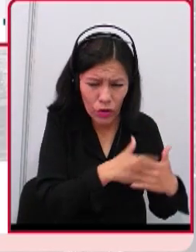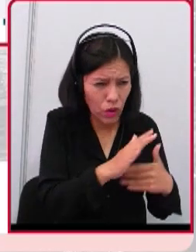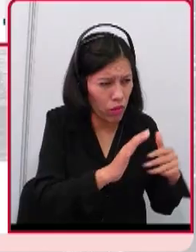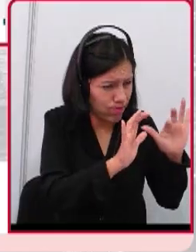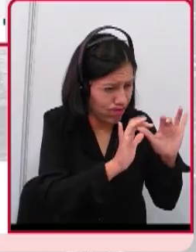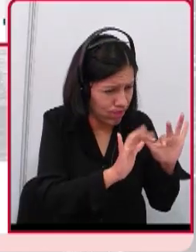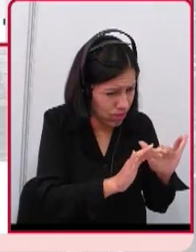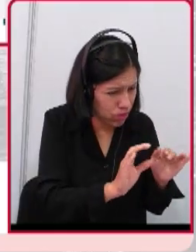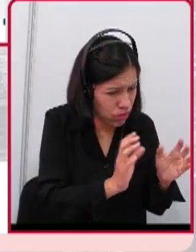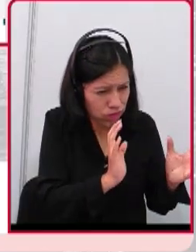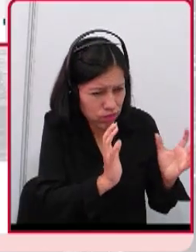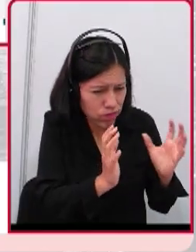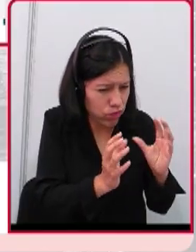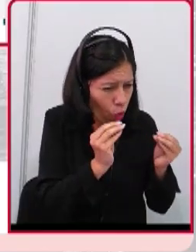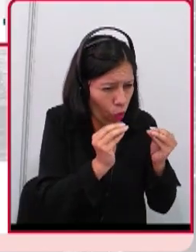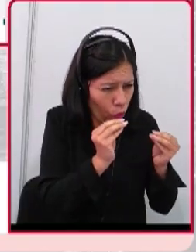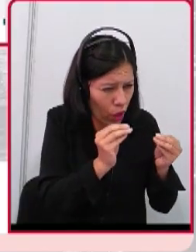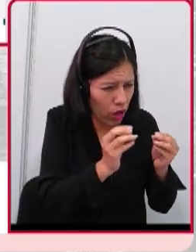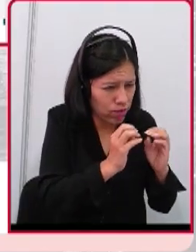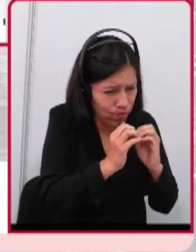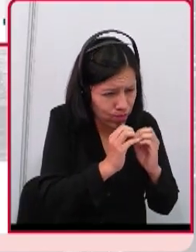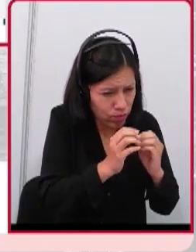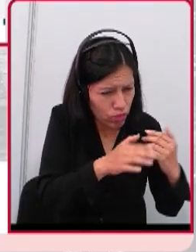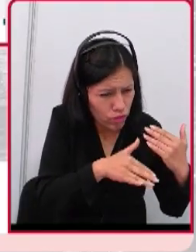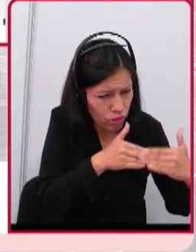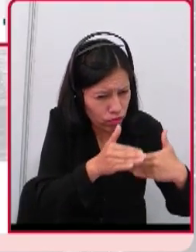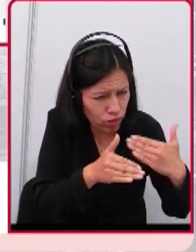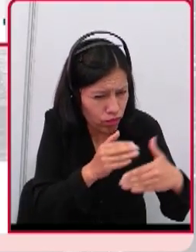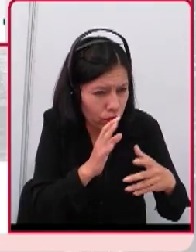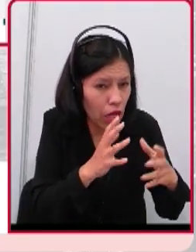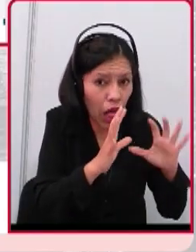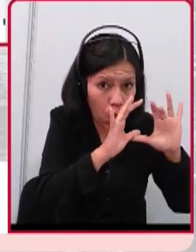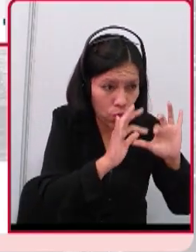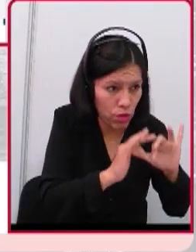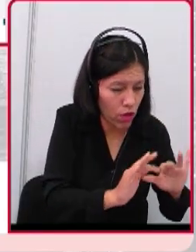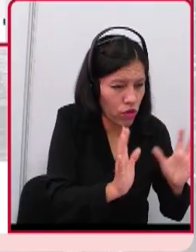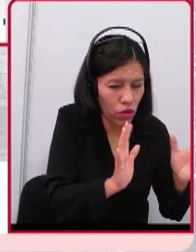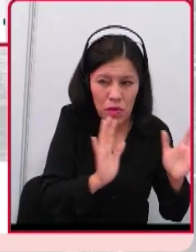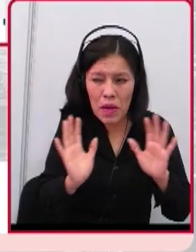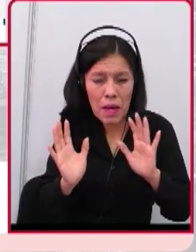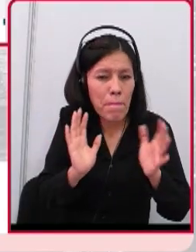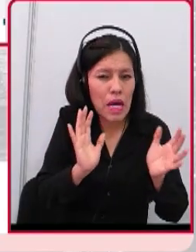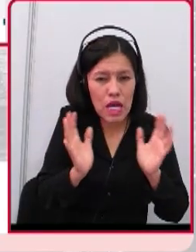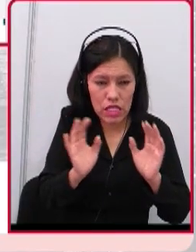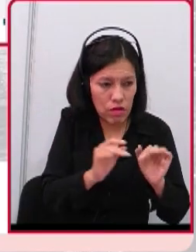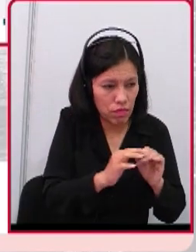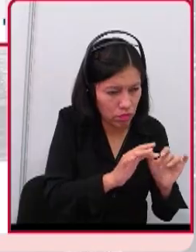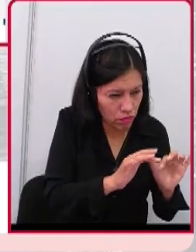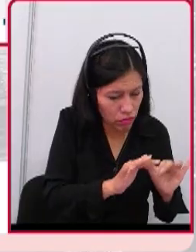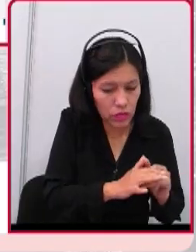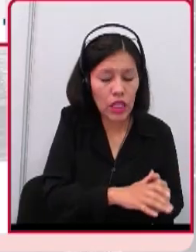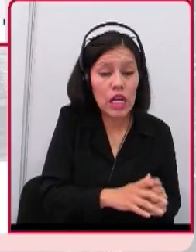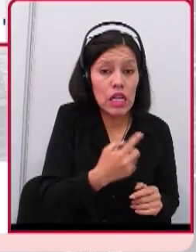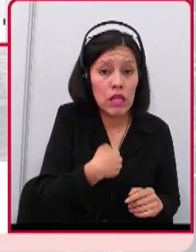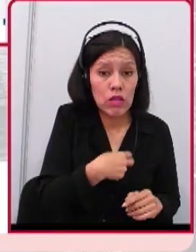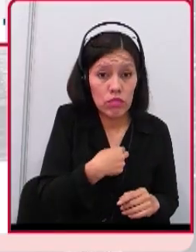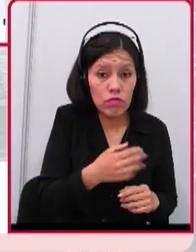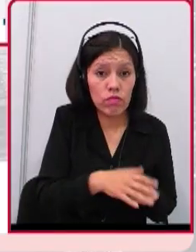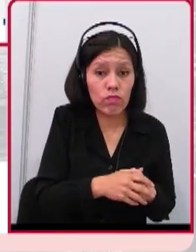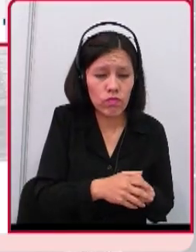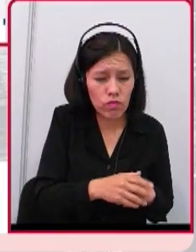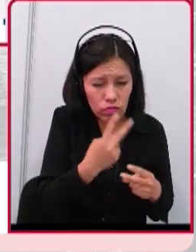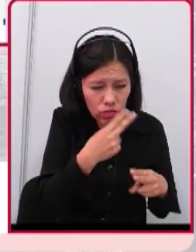aún continuamos en este proceso, ya que, como mencioné, trabajamos con la estimación de estas 10